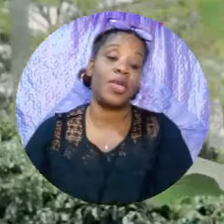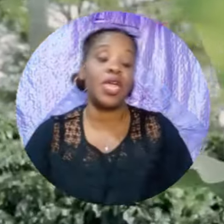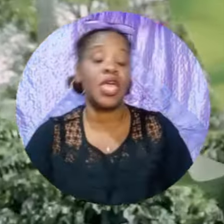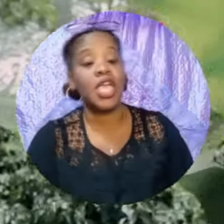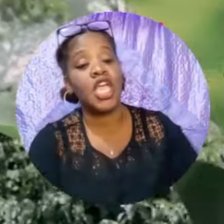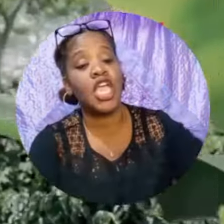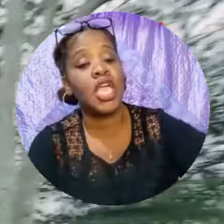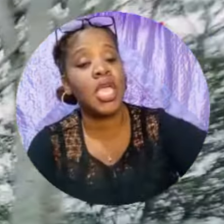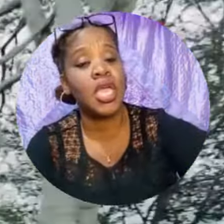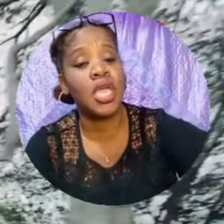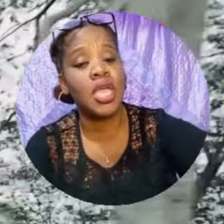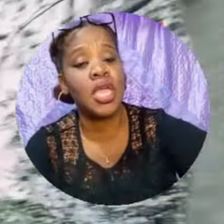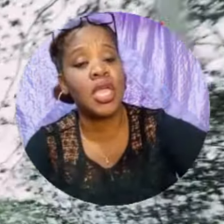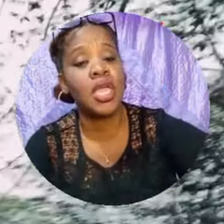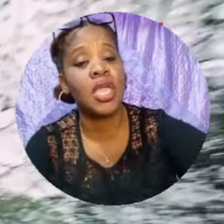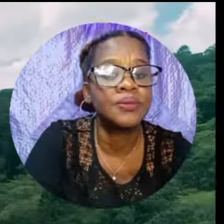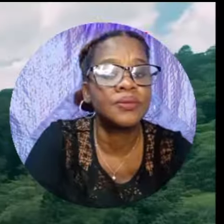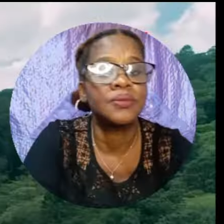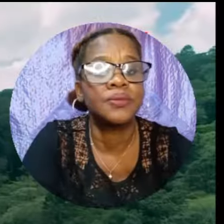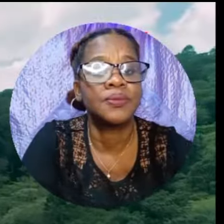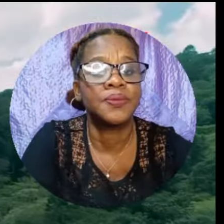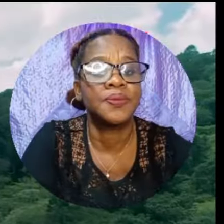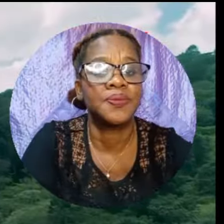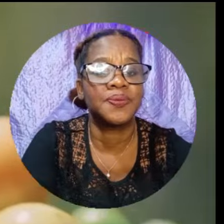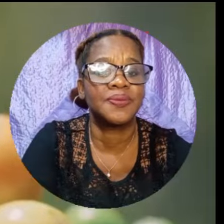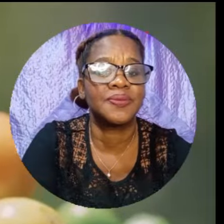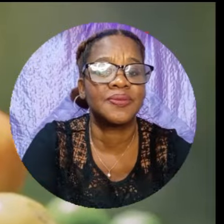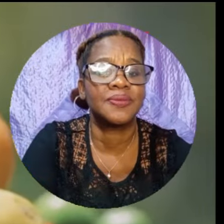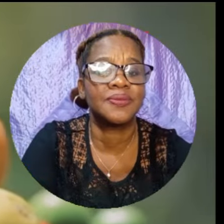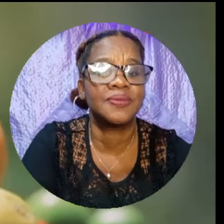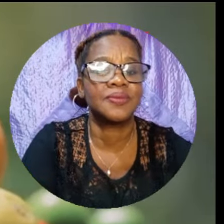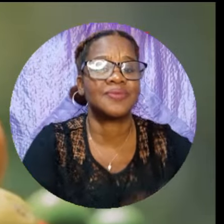¡Qué bien! Meramente orgánico.